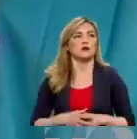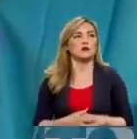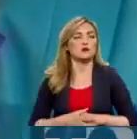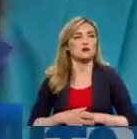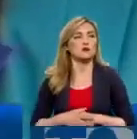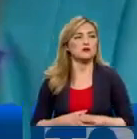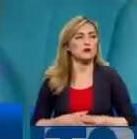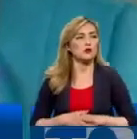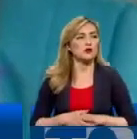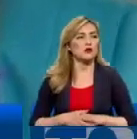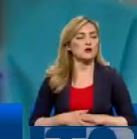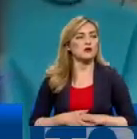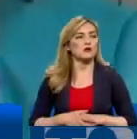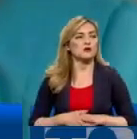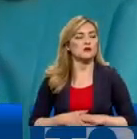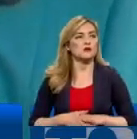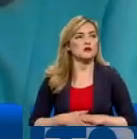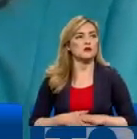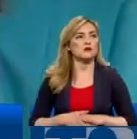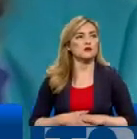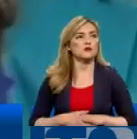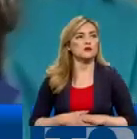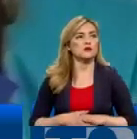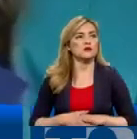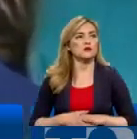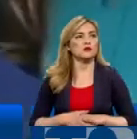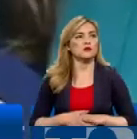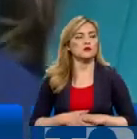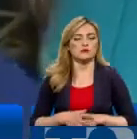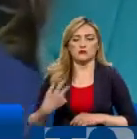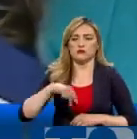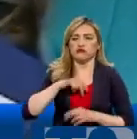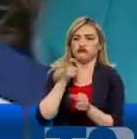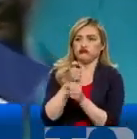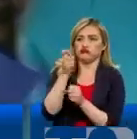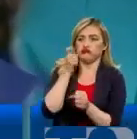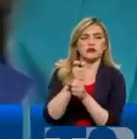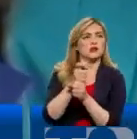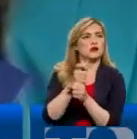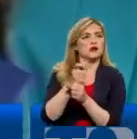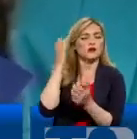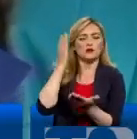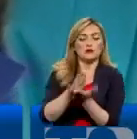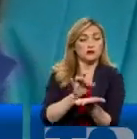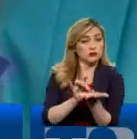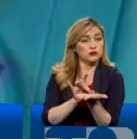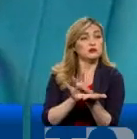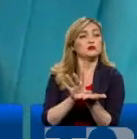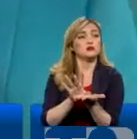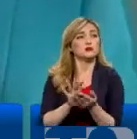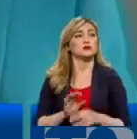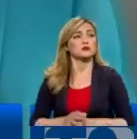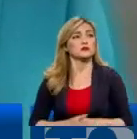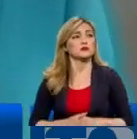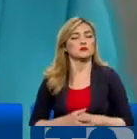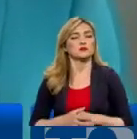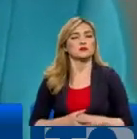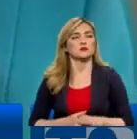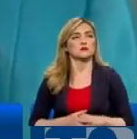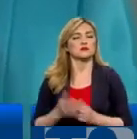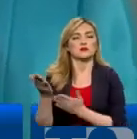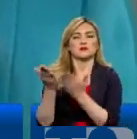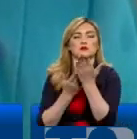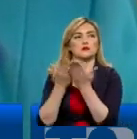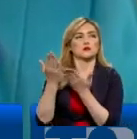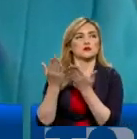la integridad de las personas que fuimos injustamente perseguidos y cesados en funciones por no ser obsecuentes servidores